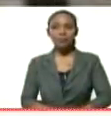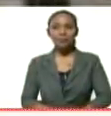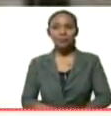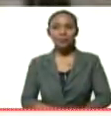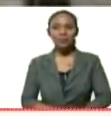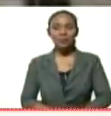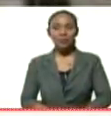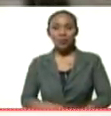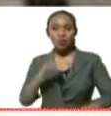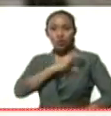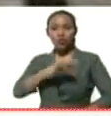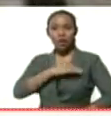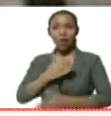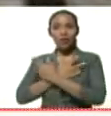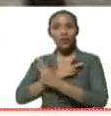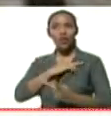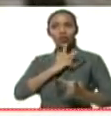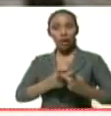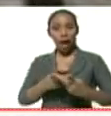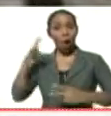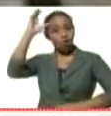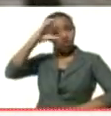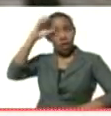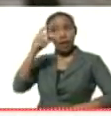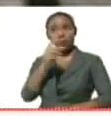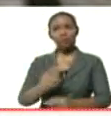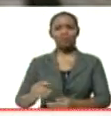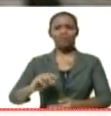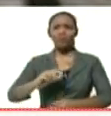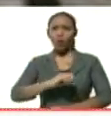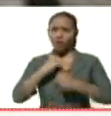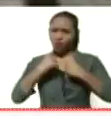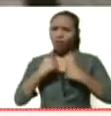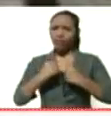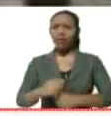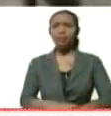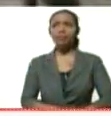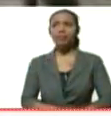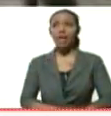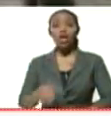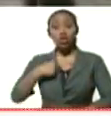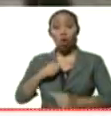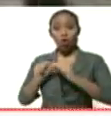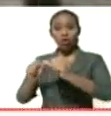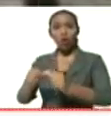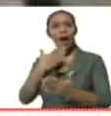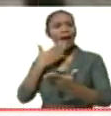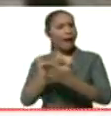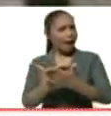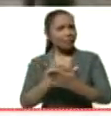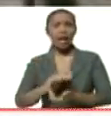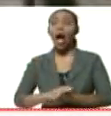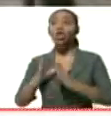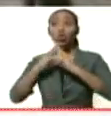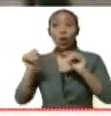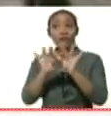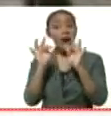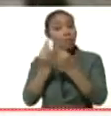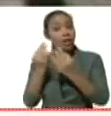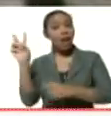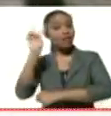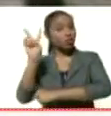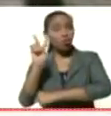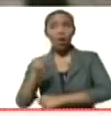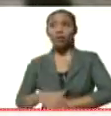social, voluntaria, consciente, radical. Yo tengo que seguir agradeciendo a toda la familia